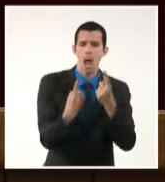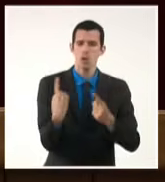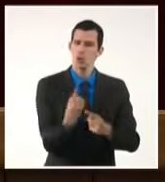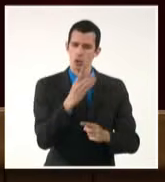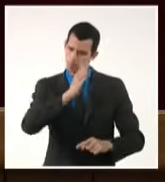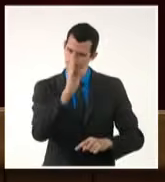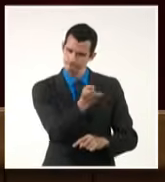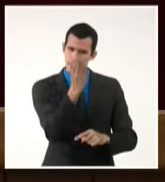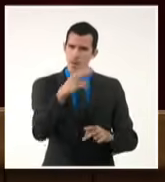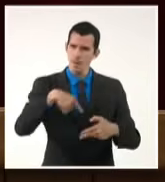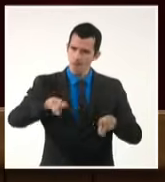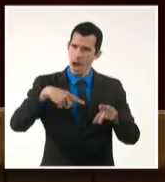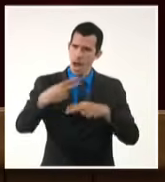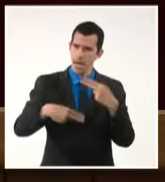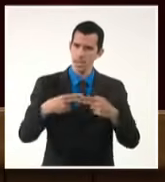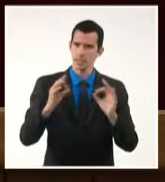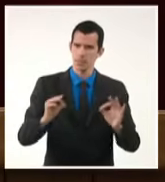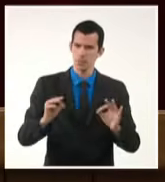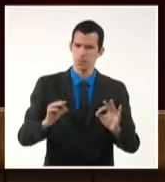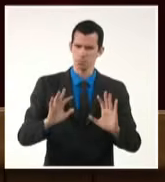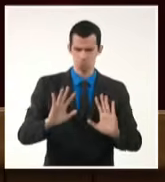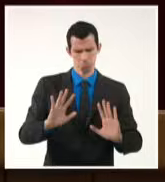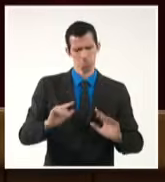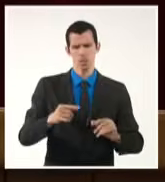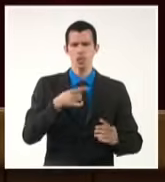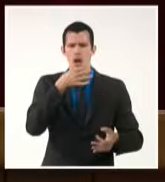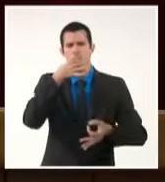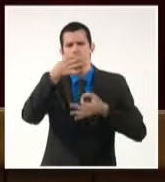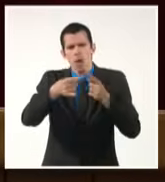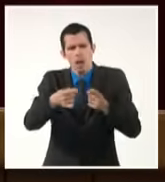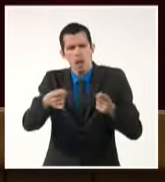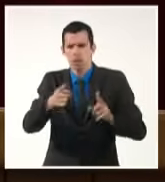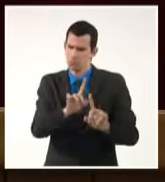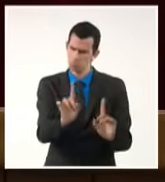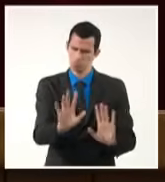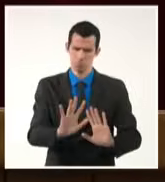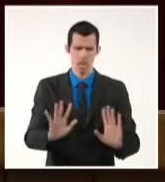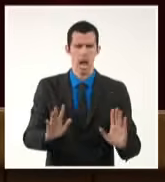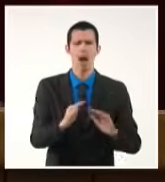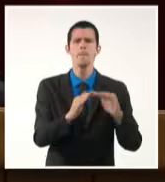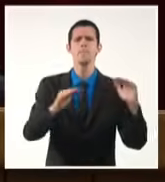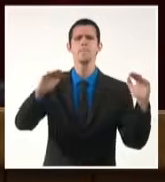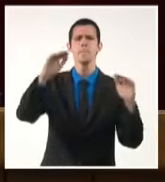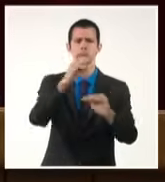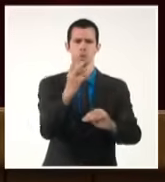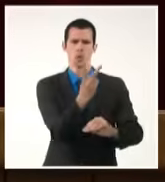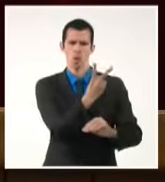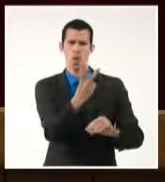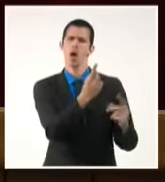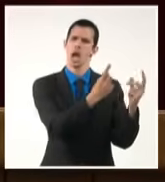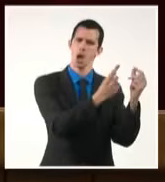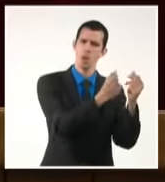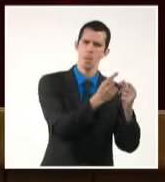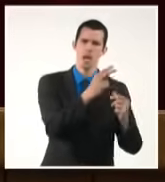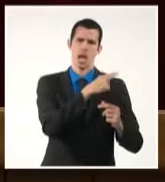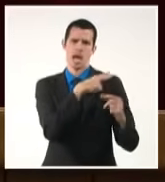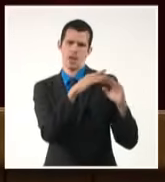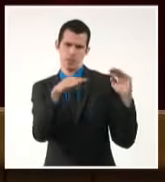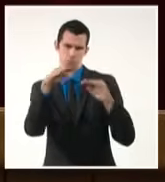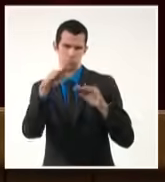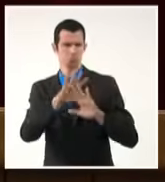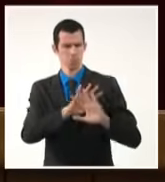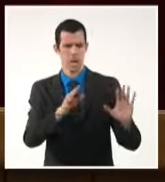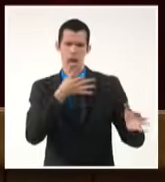estos temas porque ya lo desarrollaron ampliamente el primer ministro y el ministro de Economía. Nos corresponde ahora crear